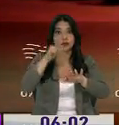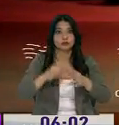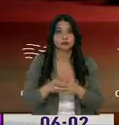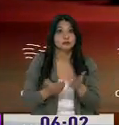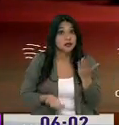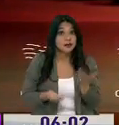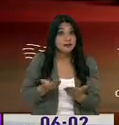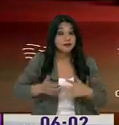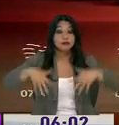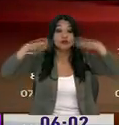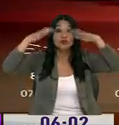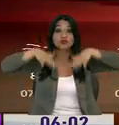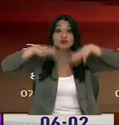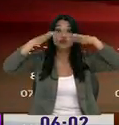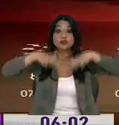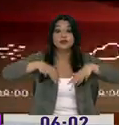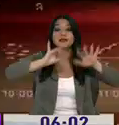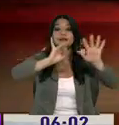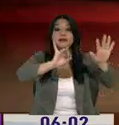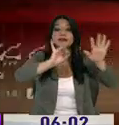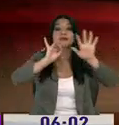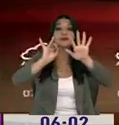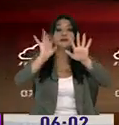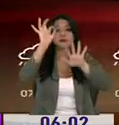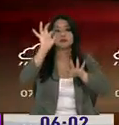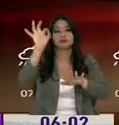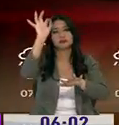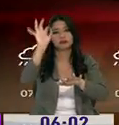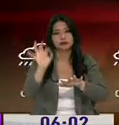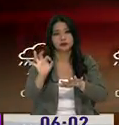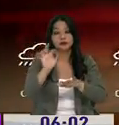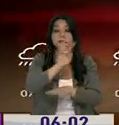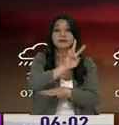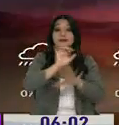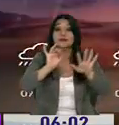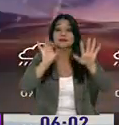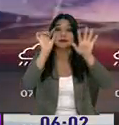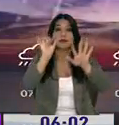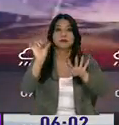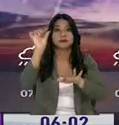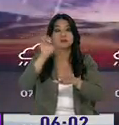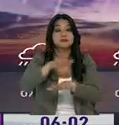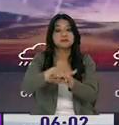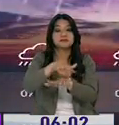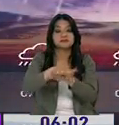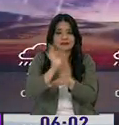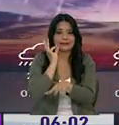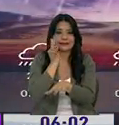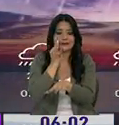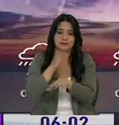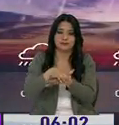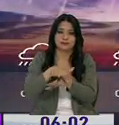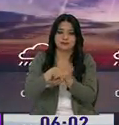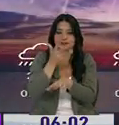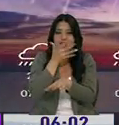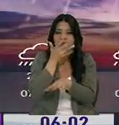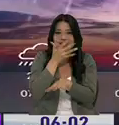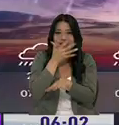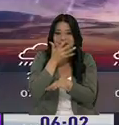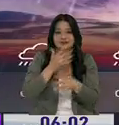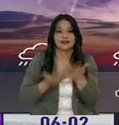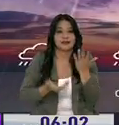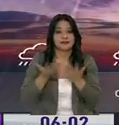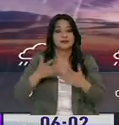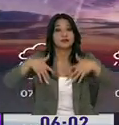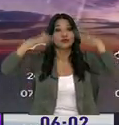de lluvia en el 77%. 26 grados en Machala, rico Machala, amanece calientito, posibilidades de